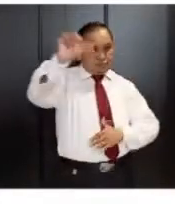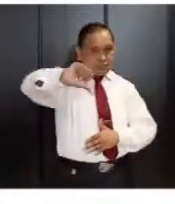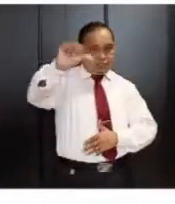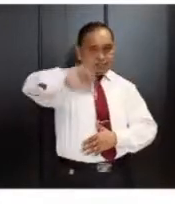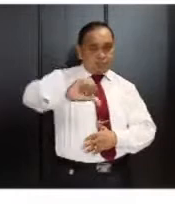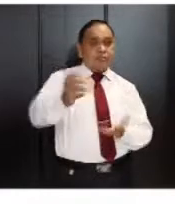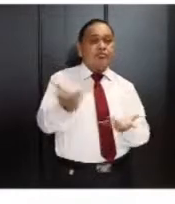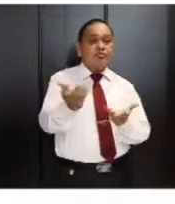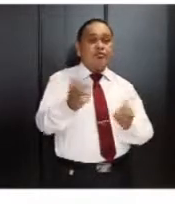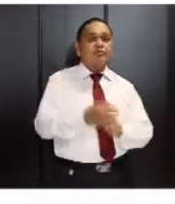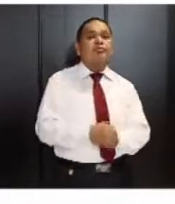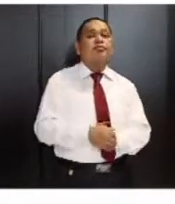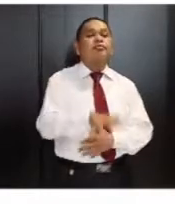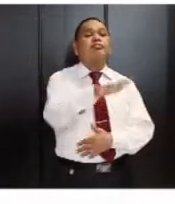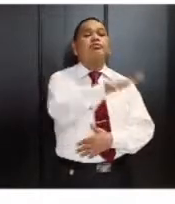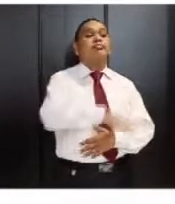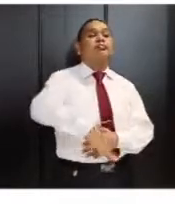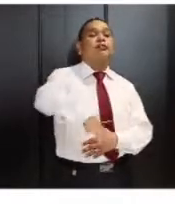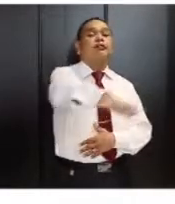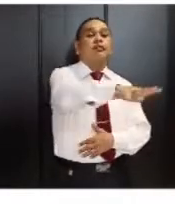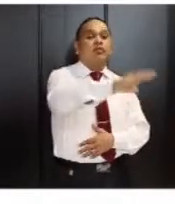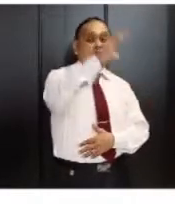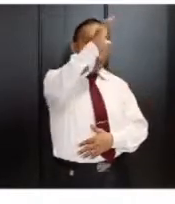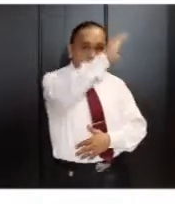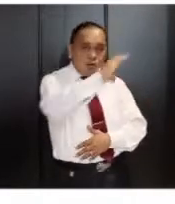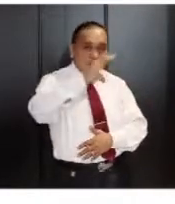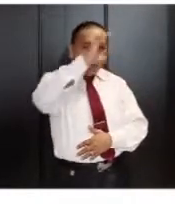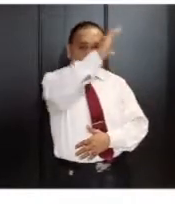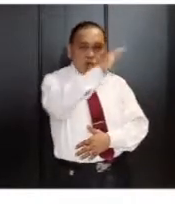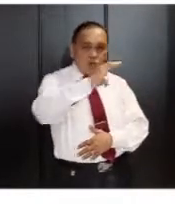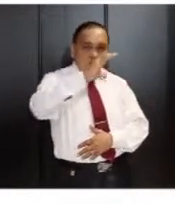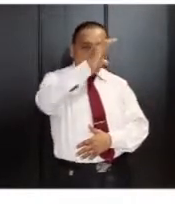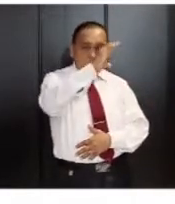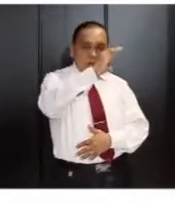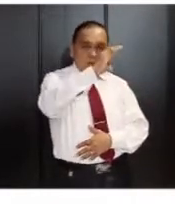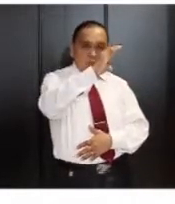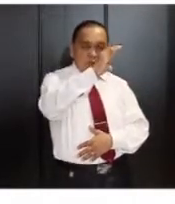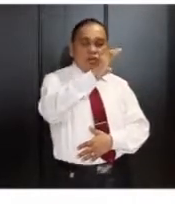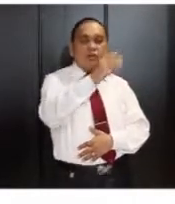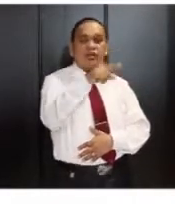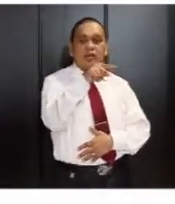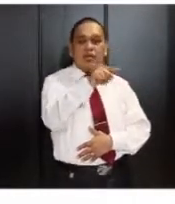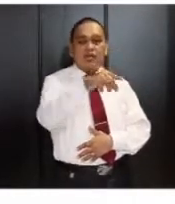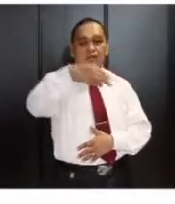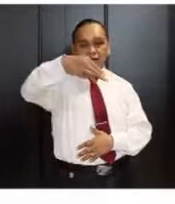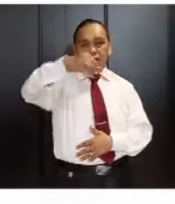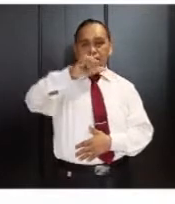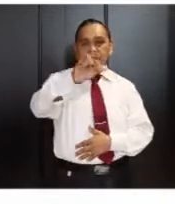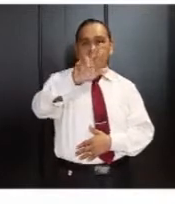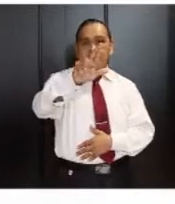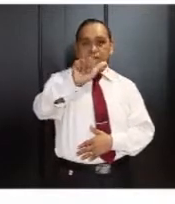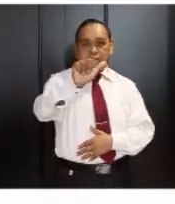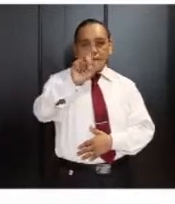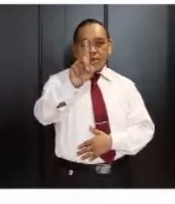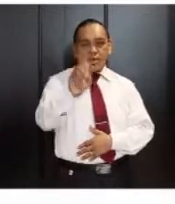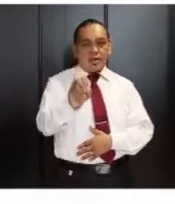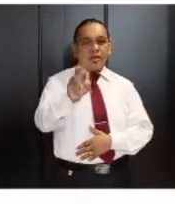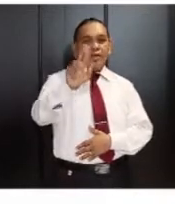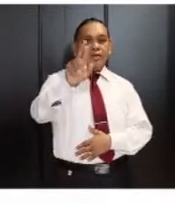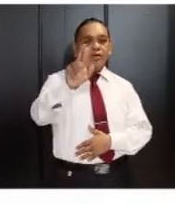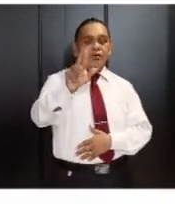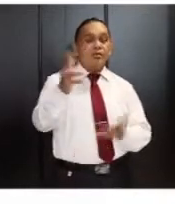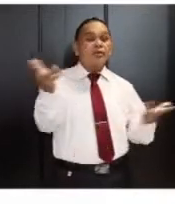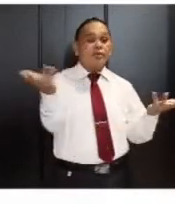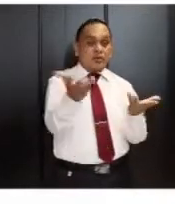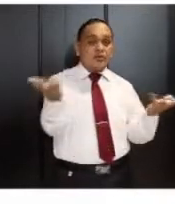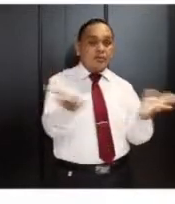denominado Complejo Cultural y Deportivo El Mirador, obra realizada